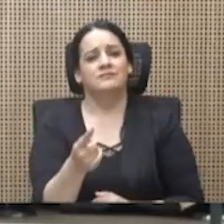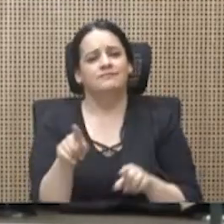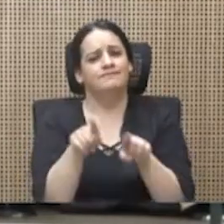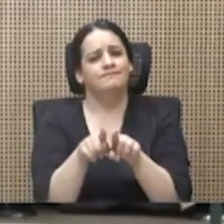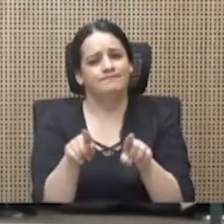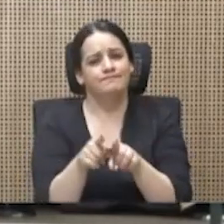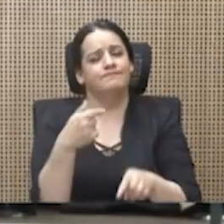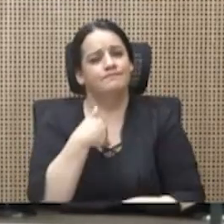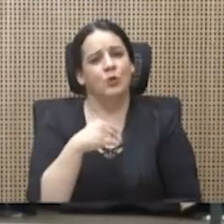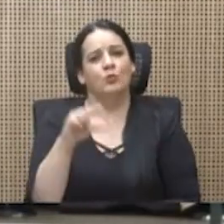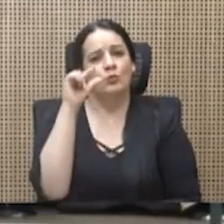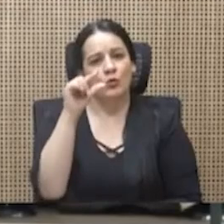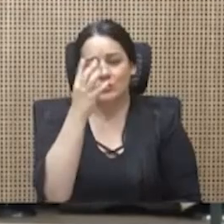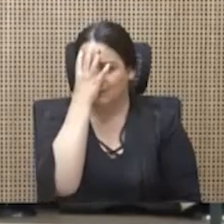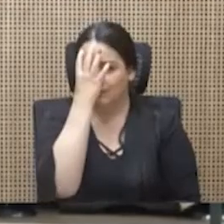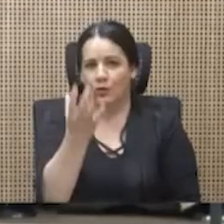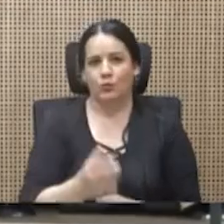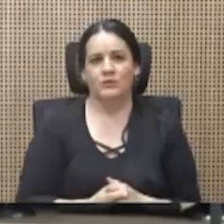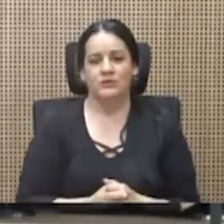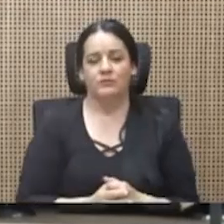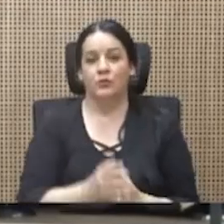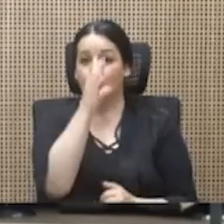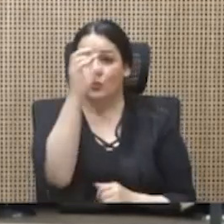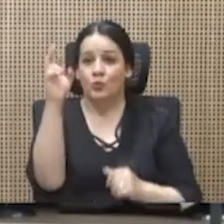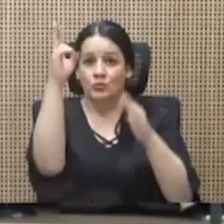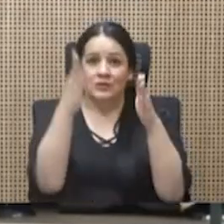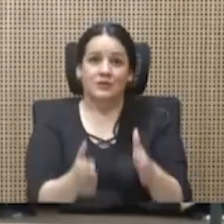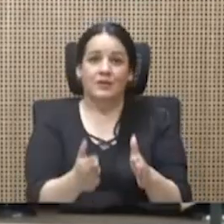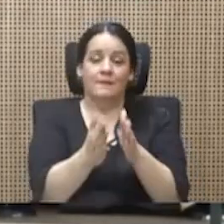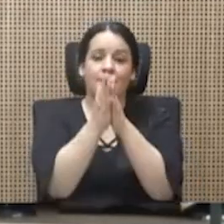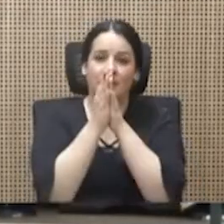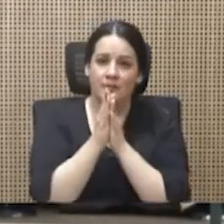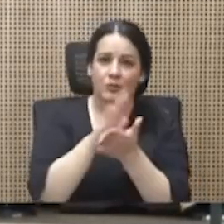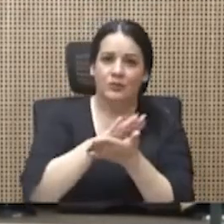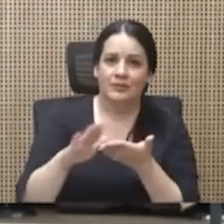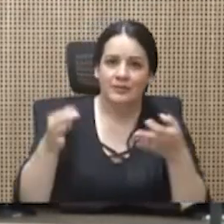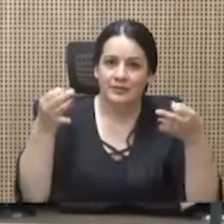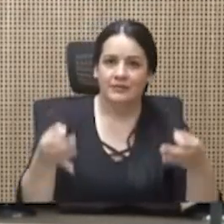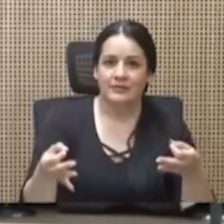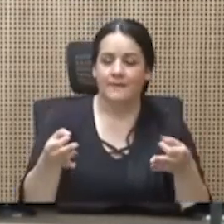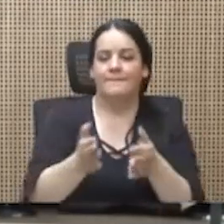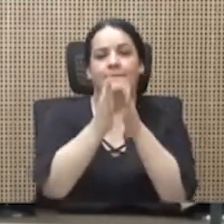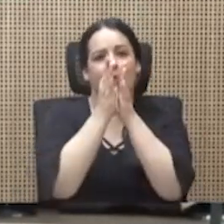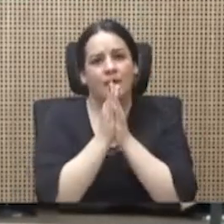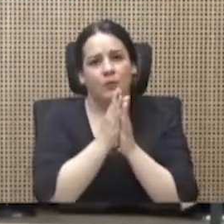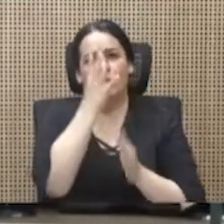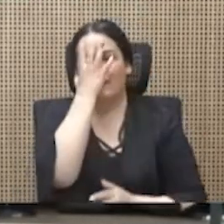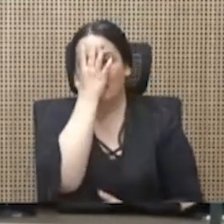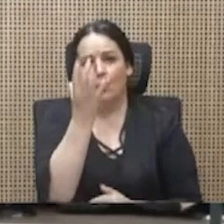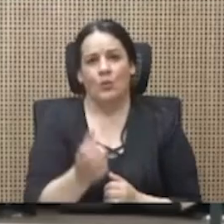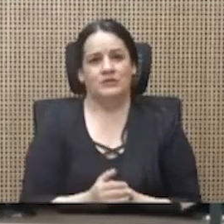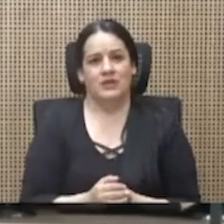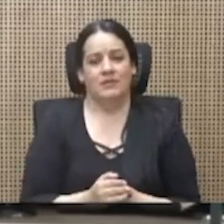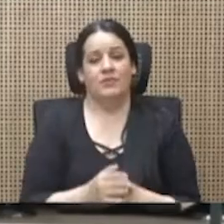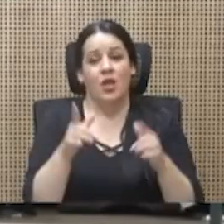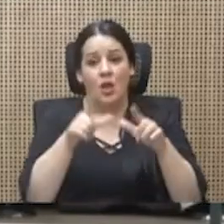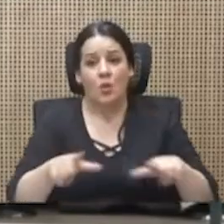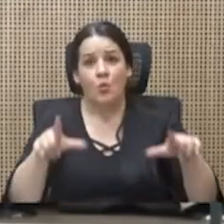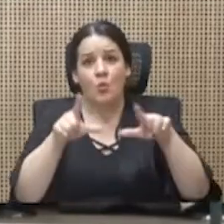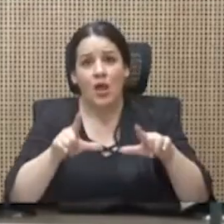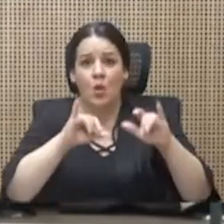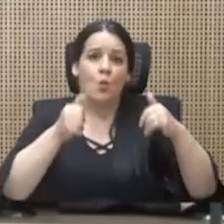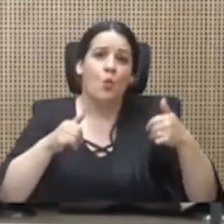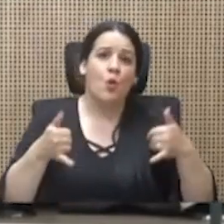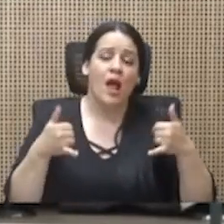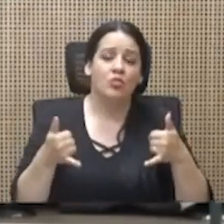de vergüenza. Los costarricenses pedimos decencia y pedimos vergüenza. Y en lugar de andar jugando de